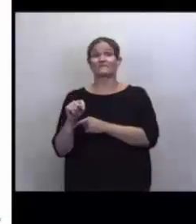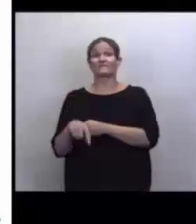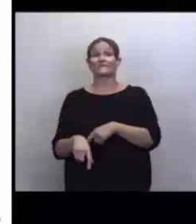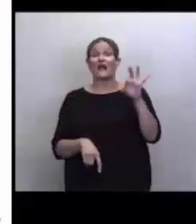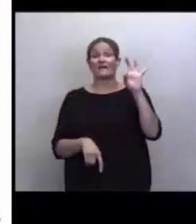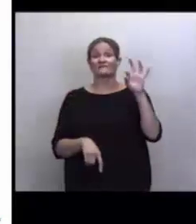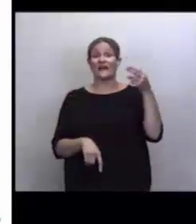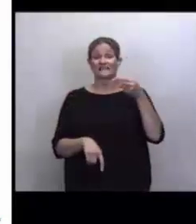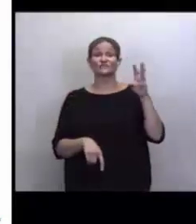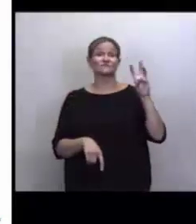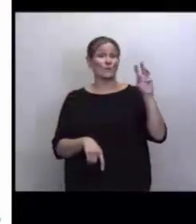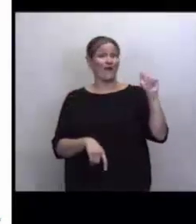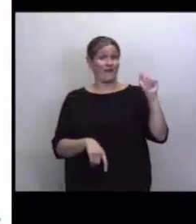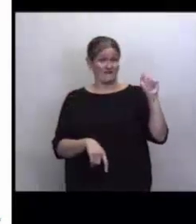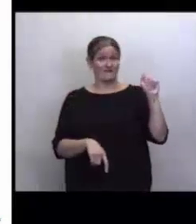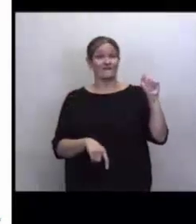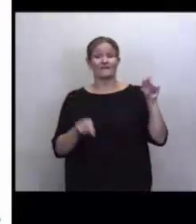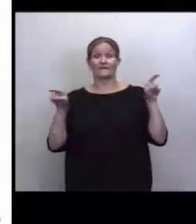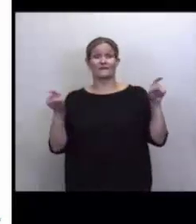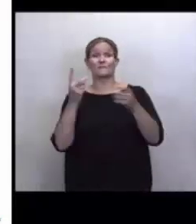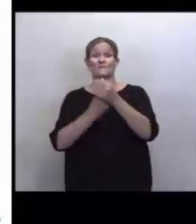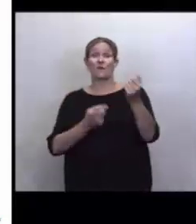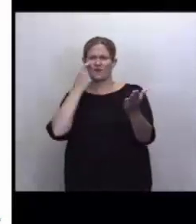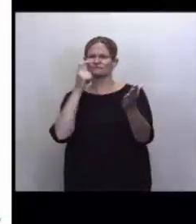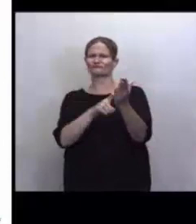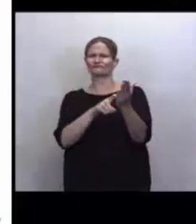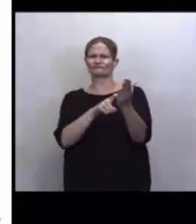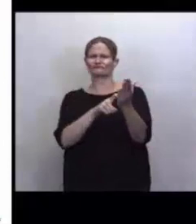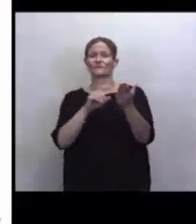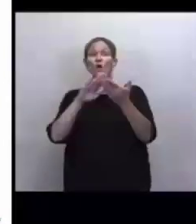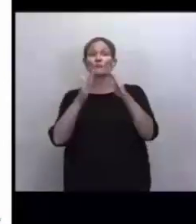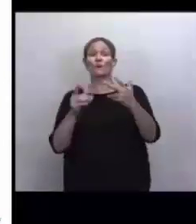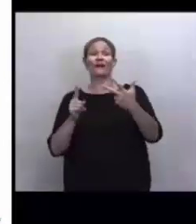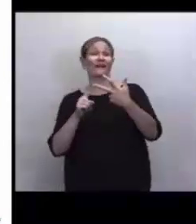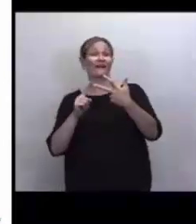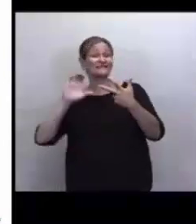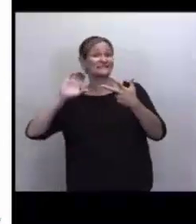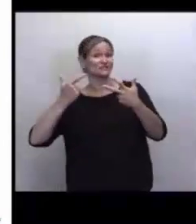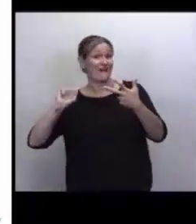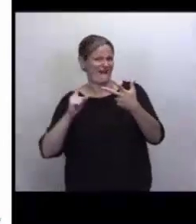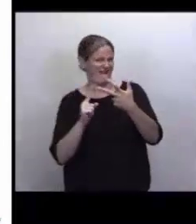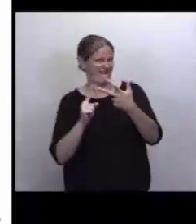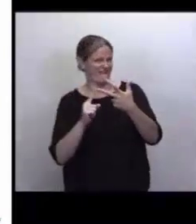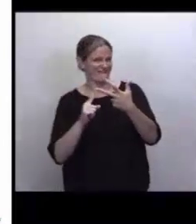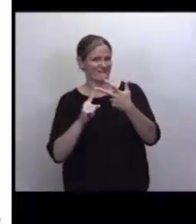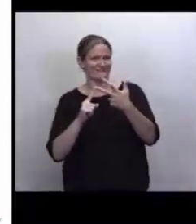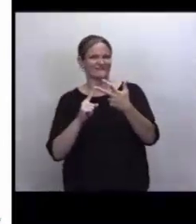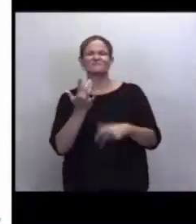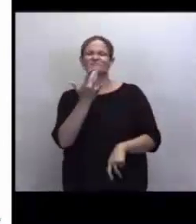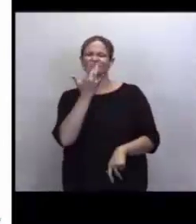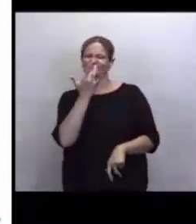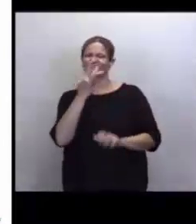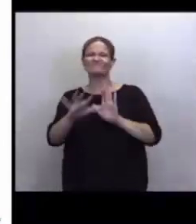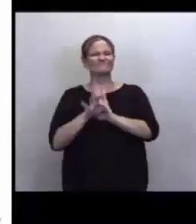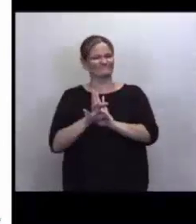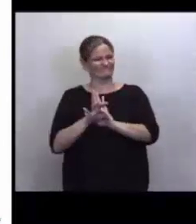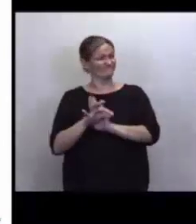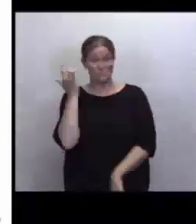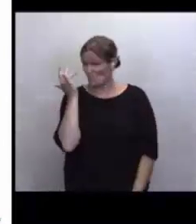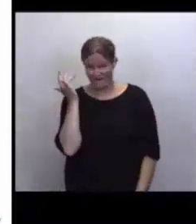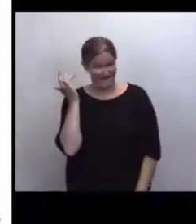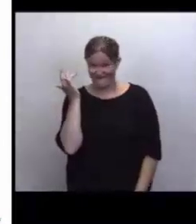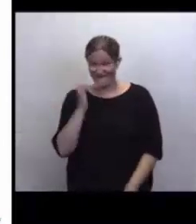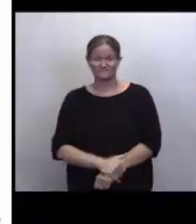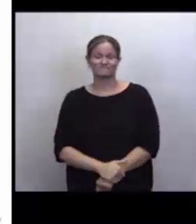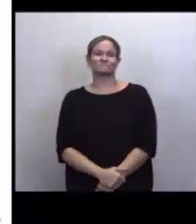Basado en un análisis equilibrado de la necesidad de un transporte seguro y eficiente, los efectos sociales, económicos y ambientales